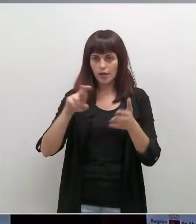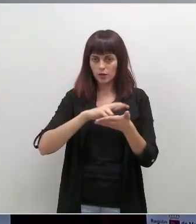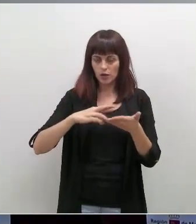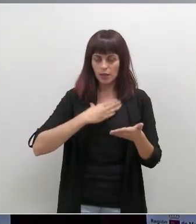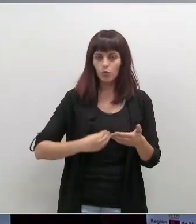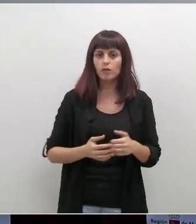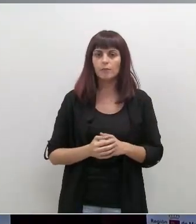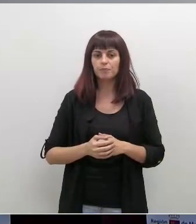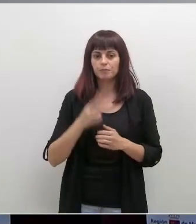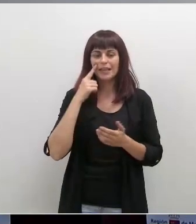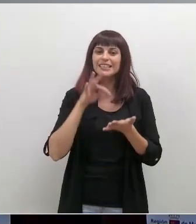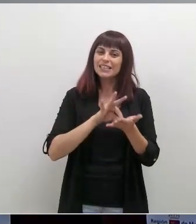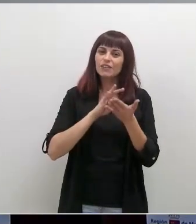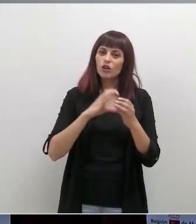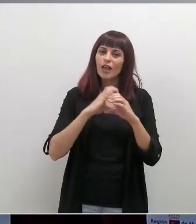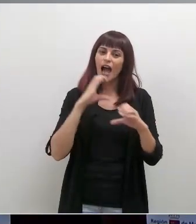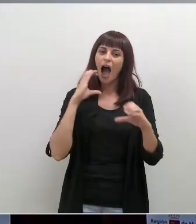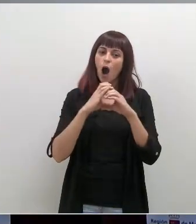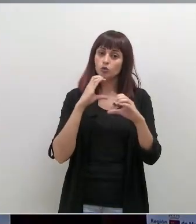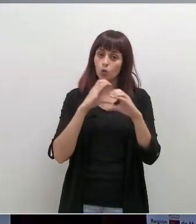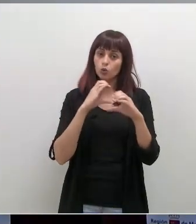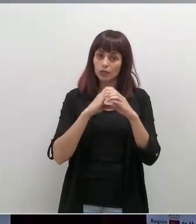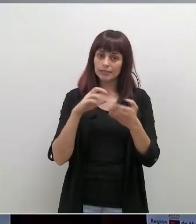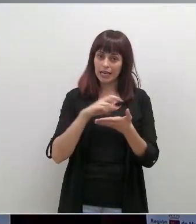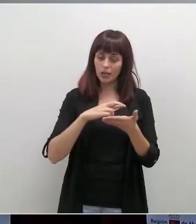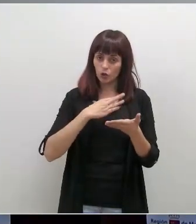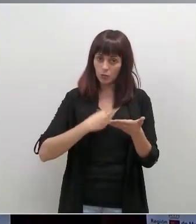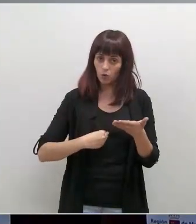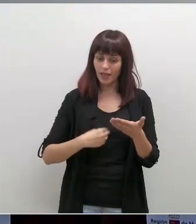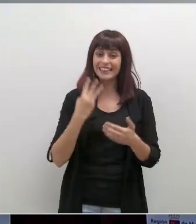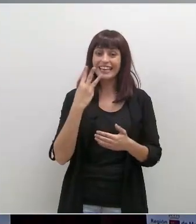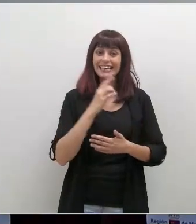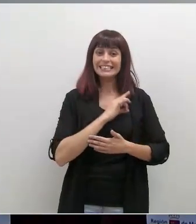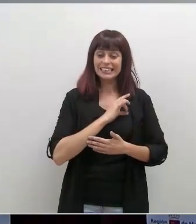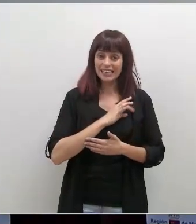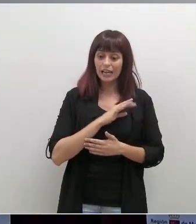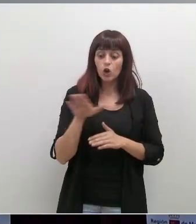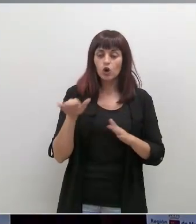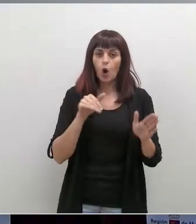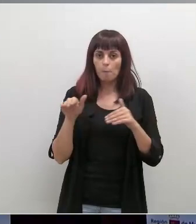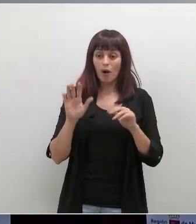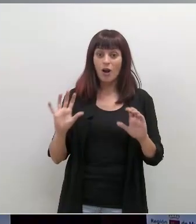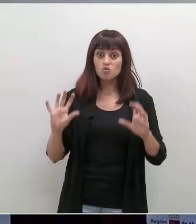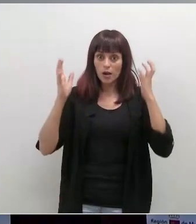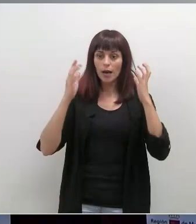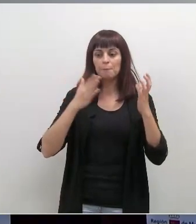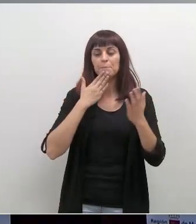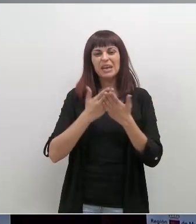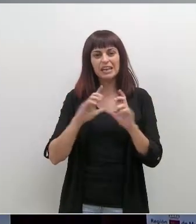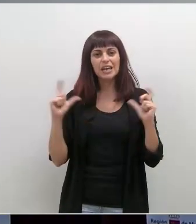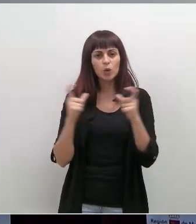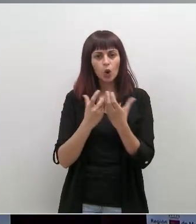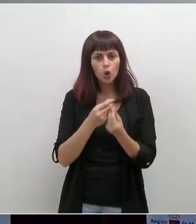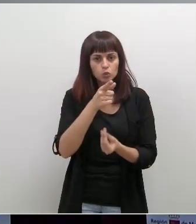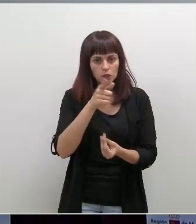el 100% del servicio de autobuses interurbano en la ciudad de Murcia? Los 3 sindicatos convocantes de la huelga indefinida solicitan una reunión con usted. ¿Les